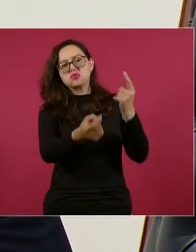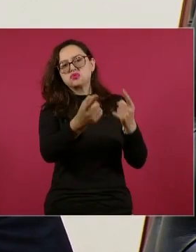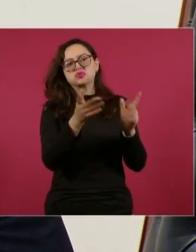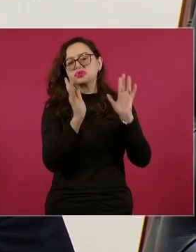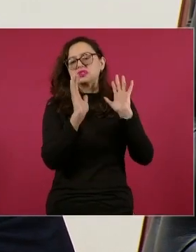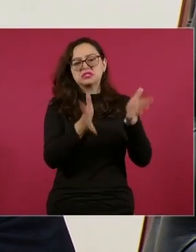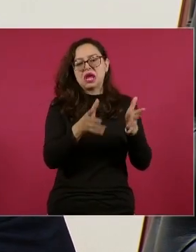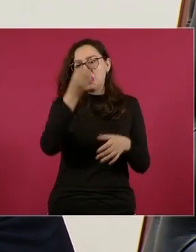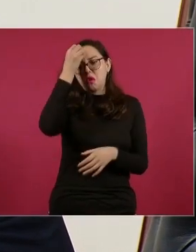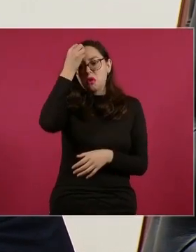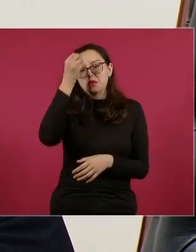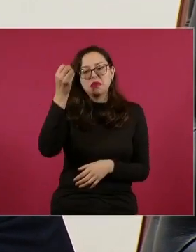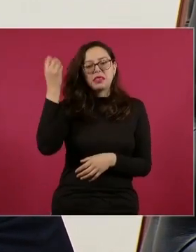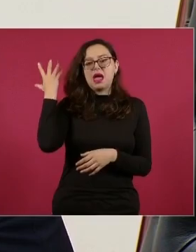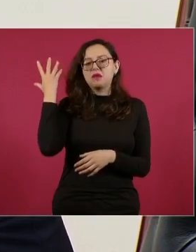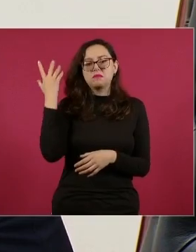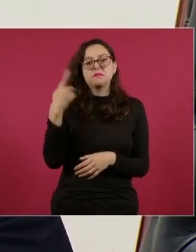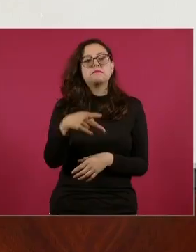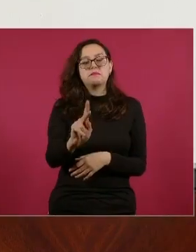seguramente de los jesuitas mayores